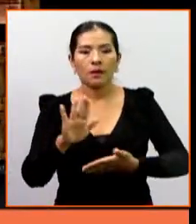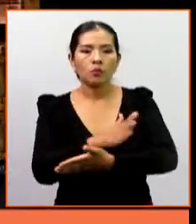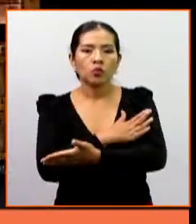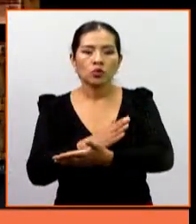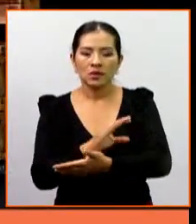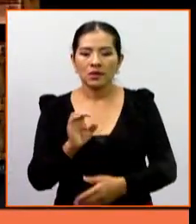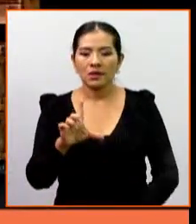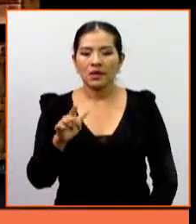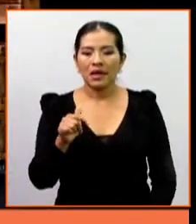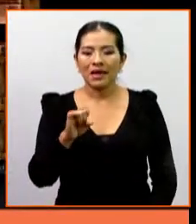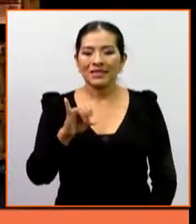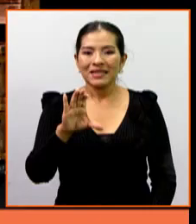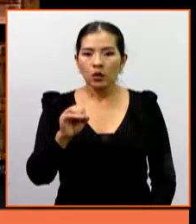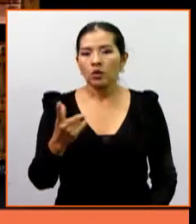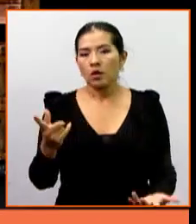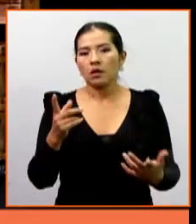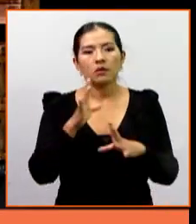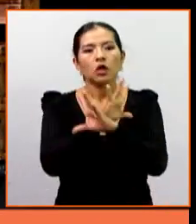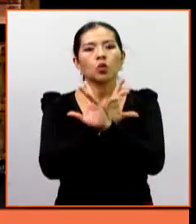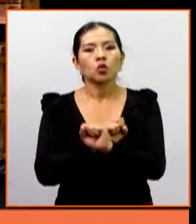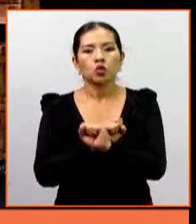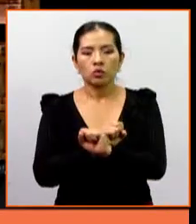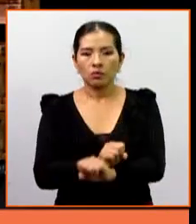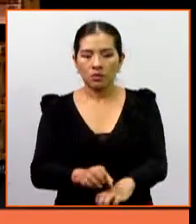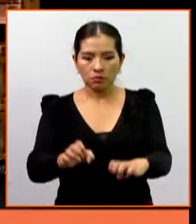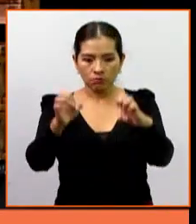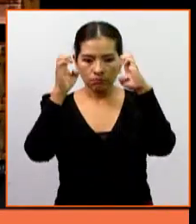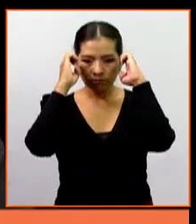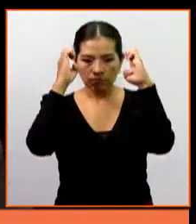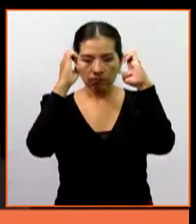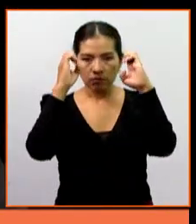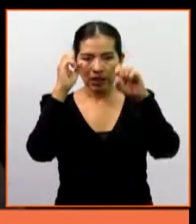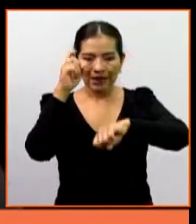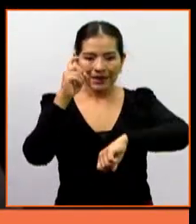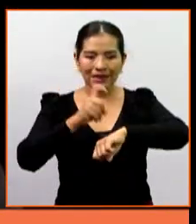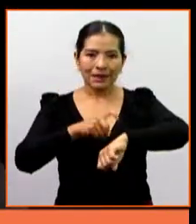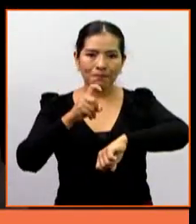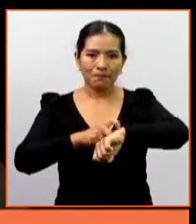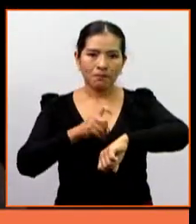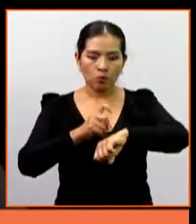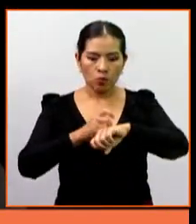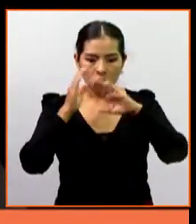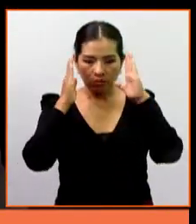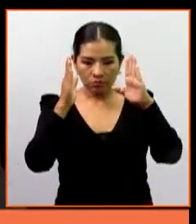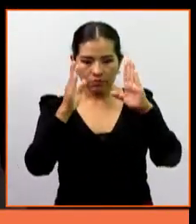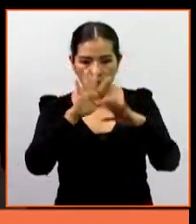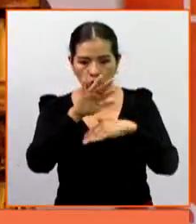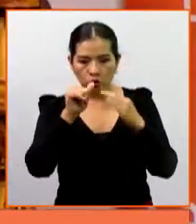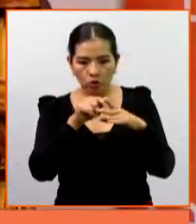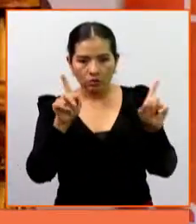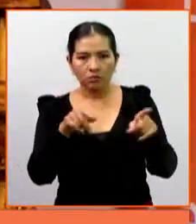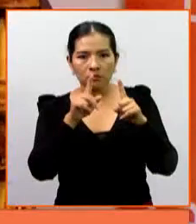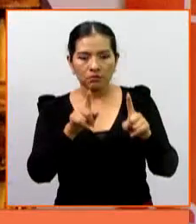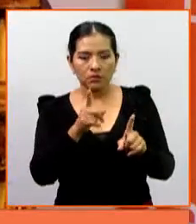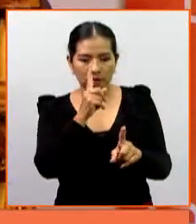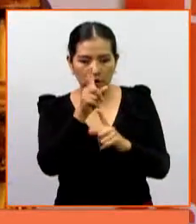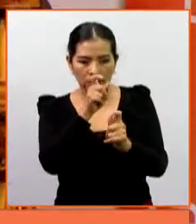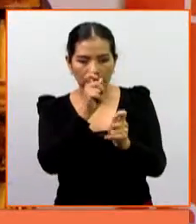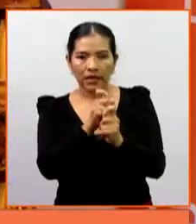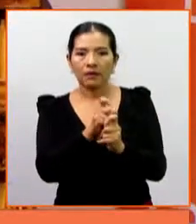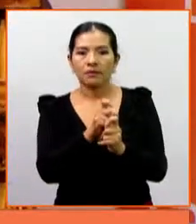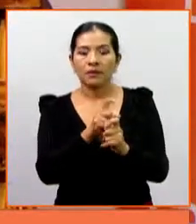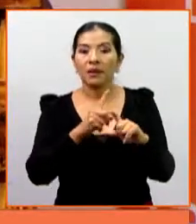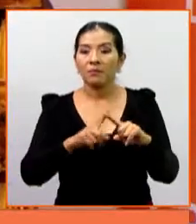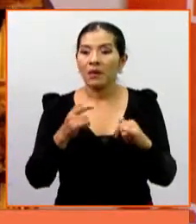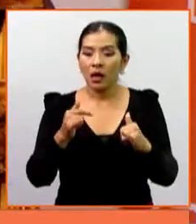clásico tiene que regirse, ¿no? Con unos tempos, con una partitura. Sí, por regla general, sí. Con todo. Y de pronto los músicos